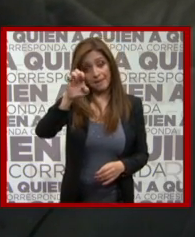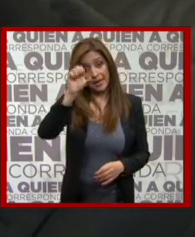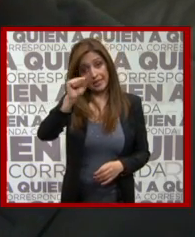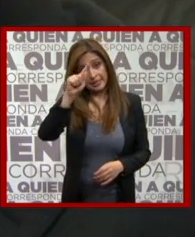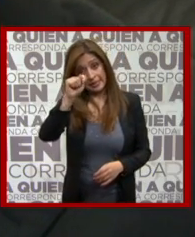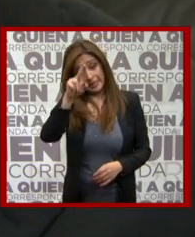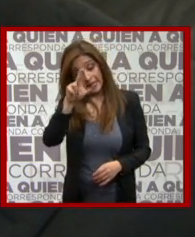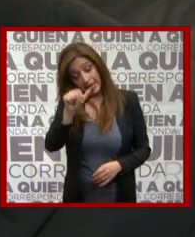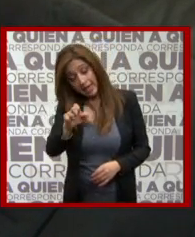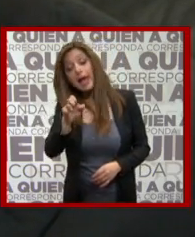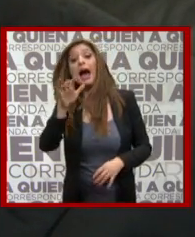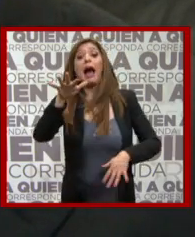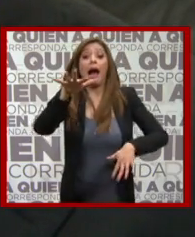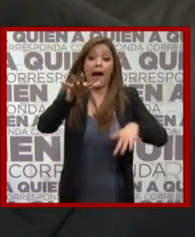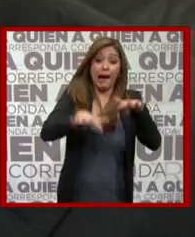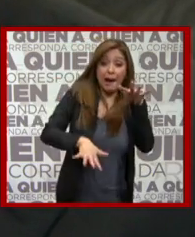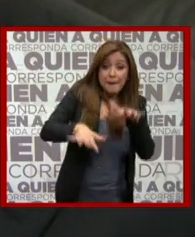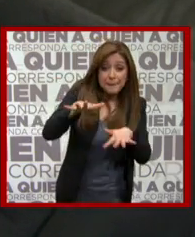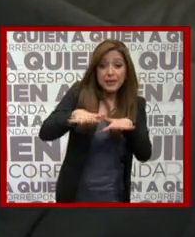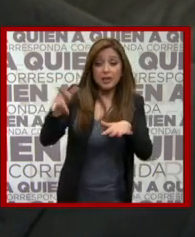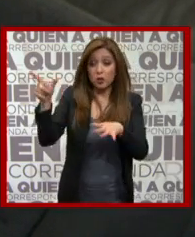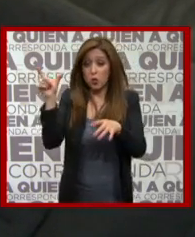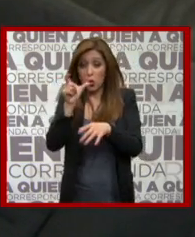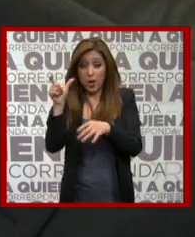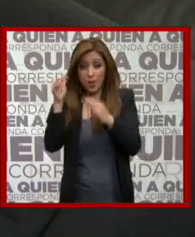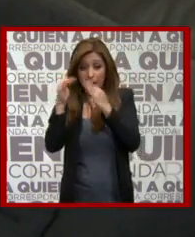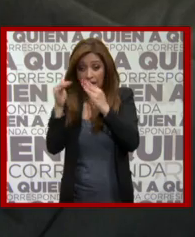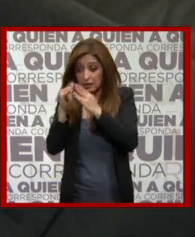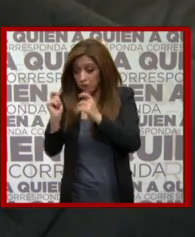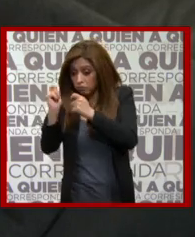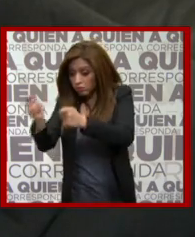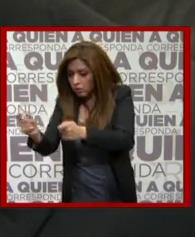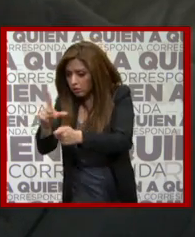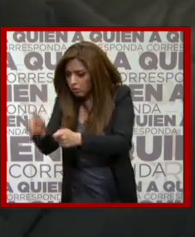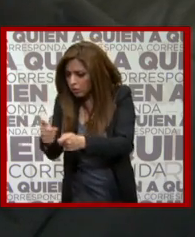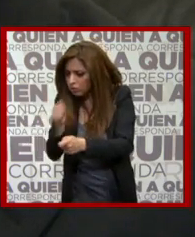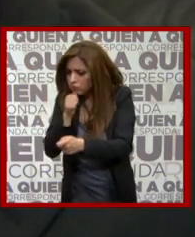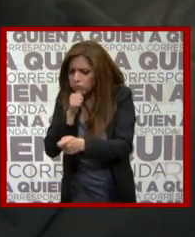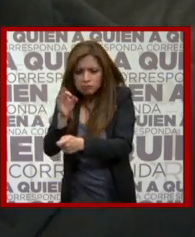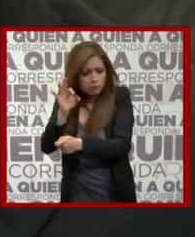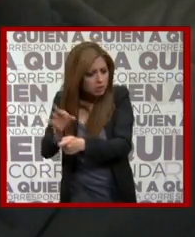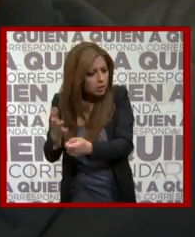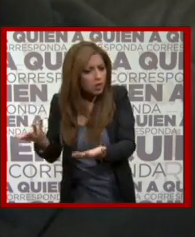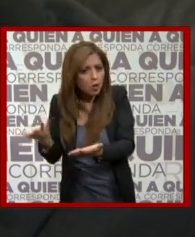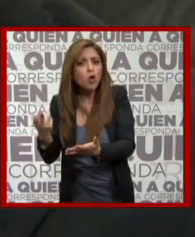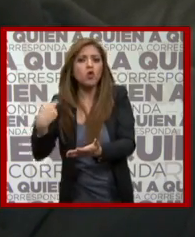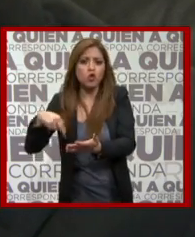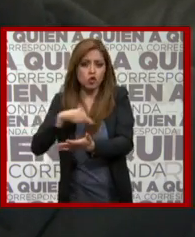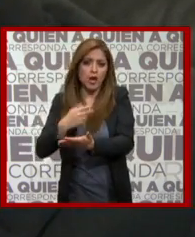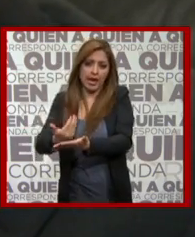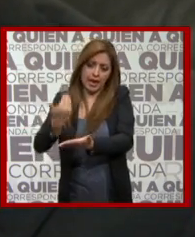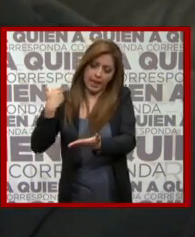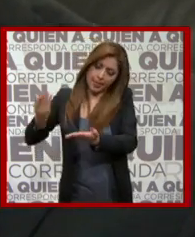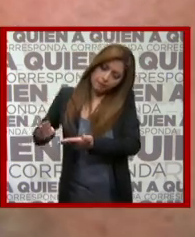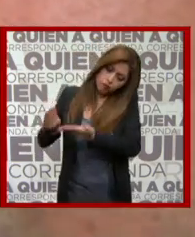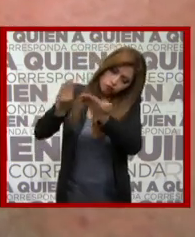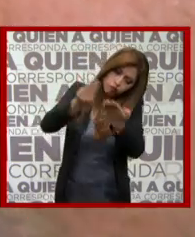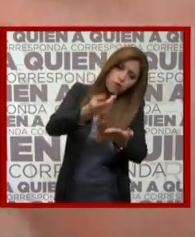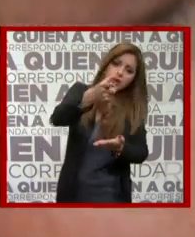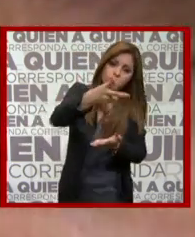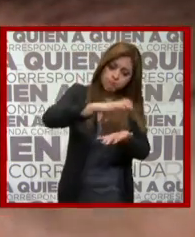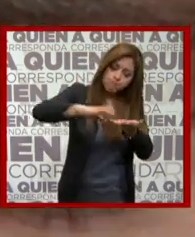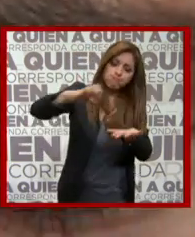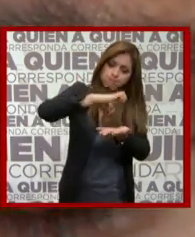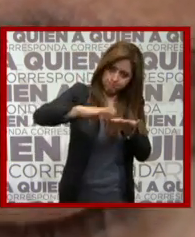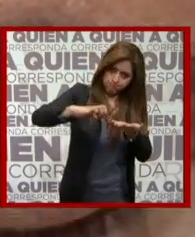tal vez si entregó la vivienda el siguiente mes vea usted un descuento, nos lo hace saber y le hacemos una devolución de ese exceso. Es